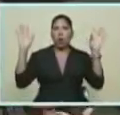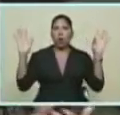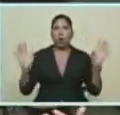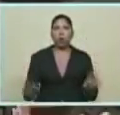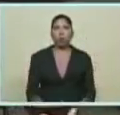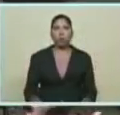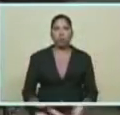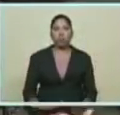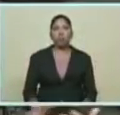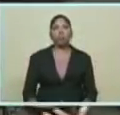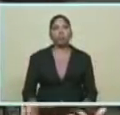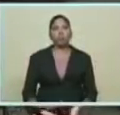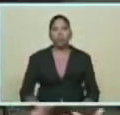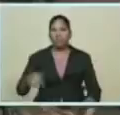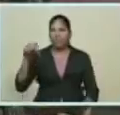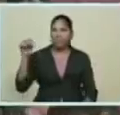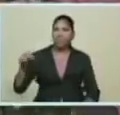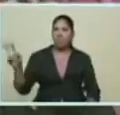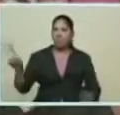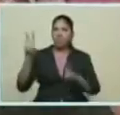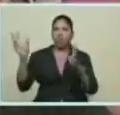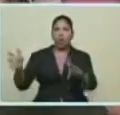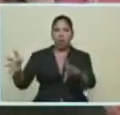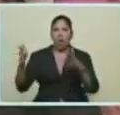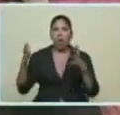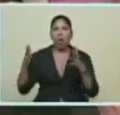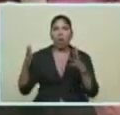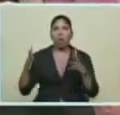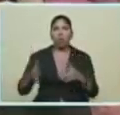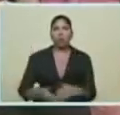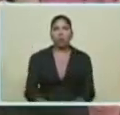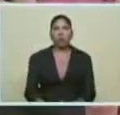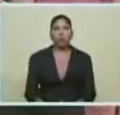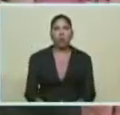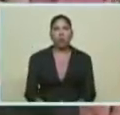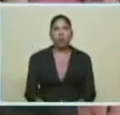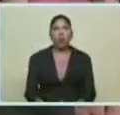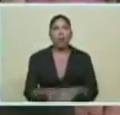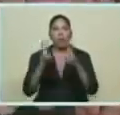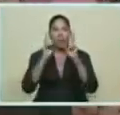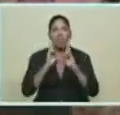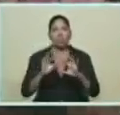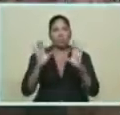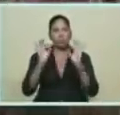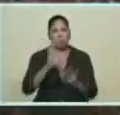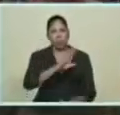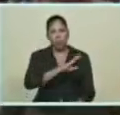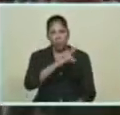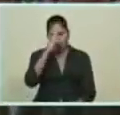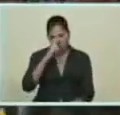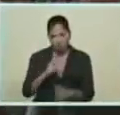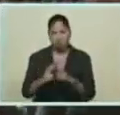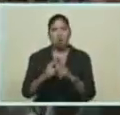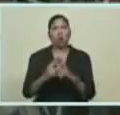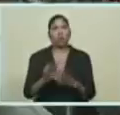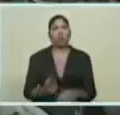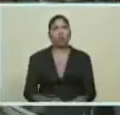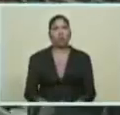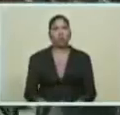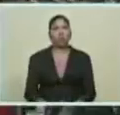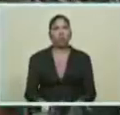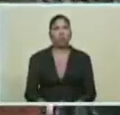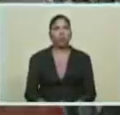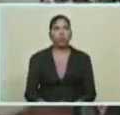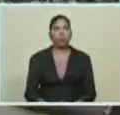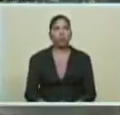Nacional Bolivariana. La victoria es nuestra, es la victoria de la dignidad, de la paz, del honor, de la moral. Es la victoria